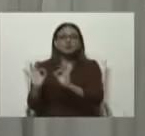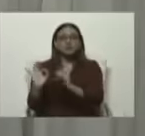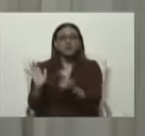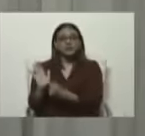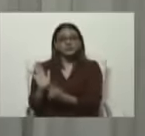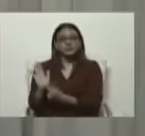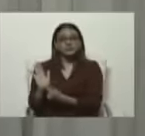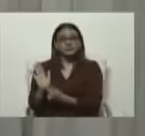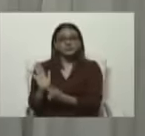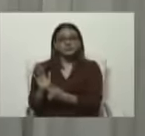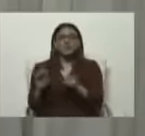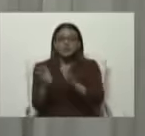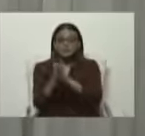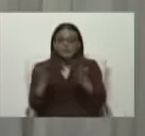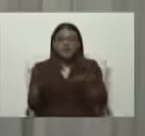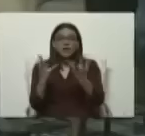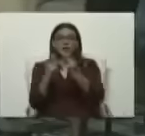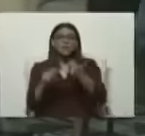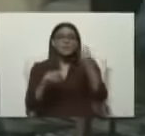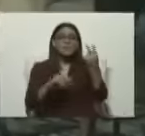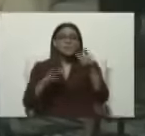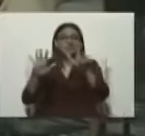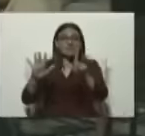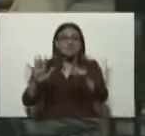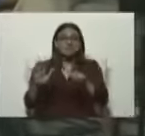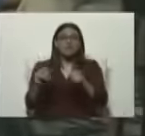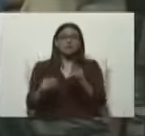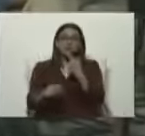En la página 26 de esto,